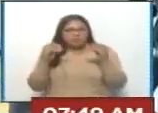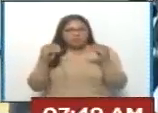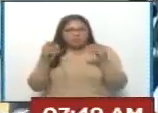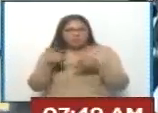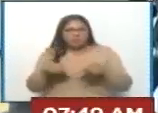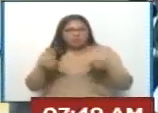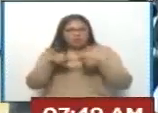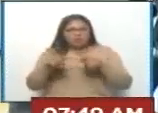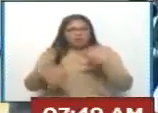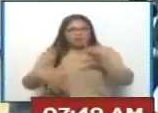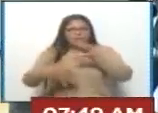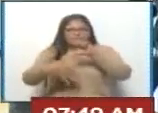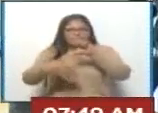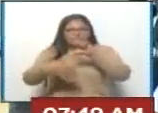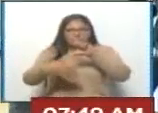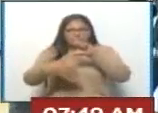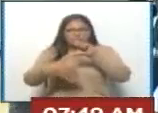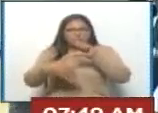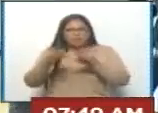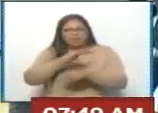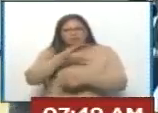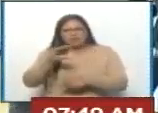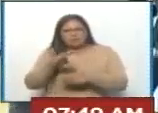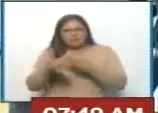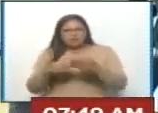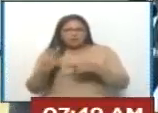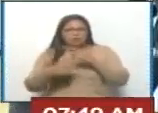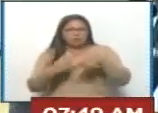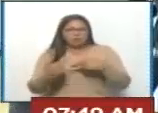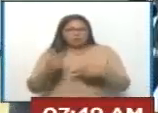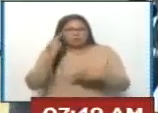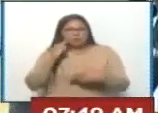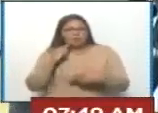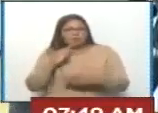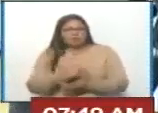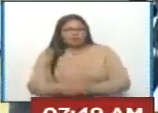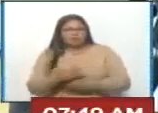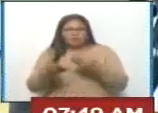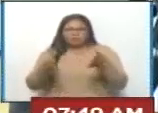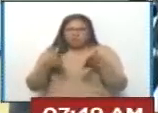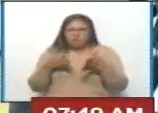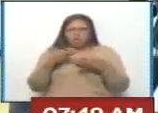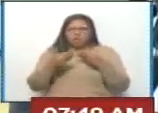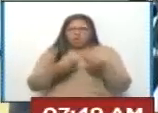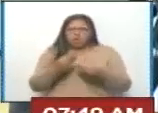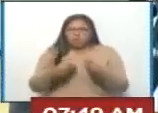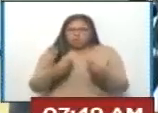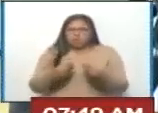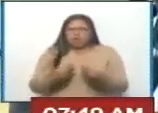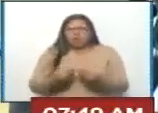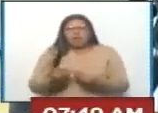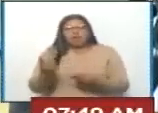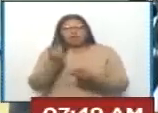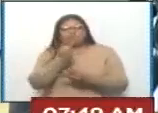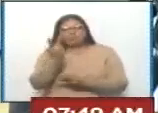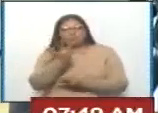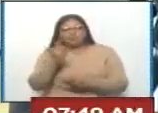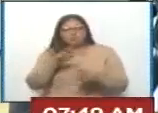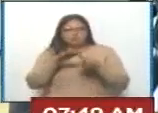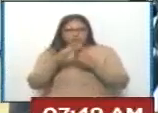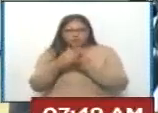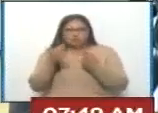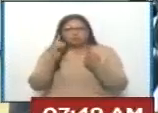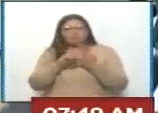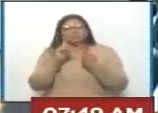región de América Latina y el Caribe con la Revolución Bolivariana. ¿Cómo se logró eso? Porque existían dos condiciones. En